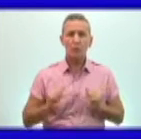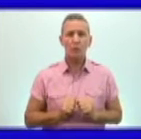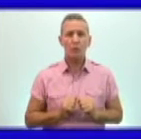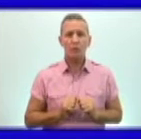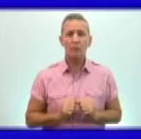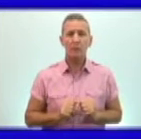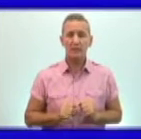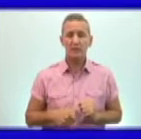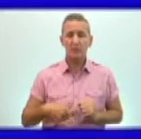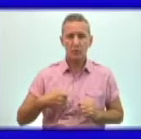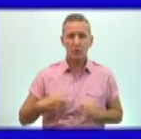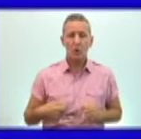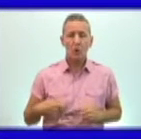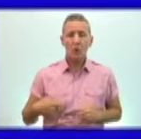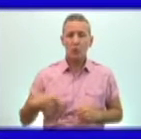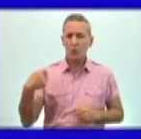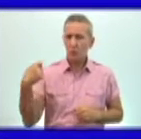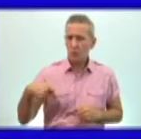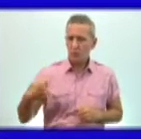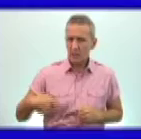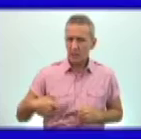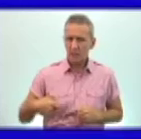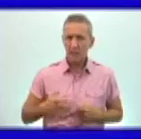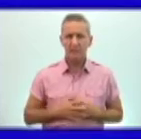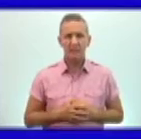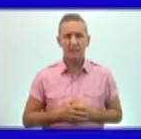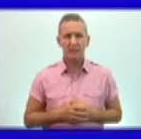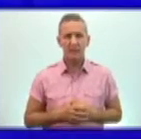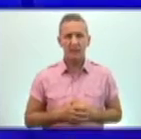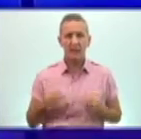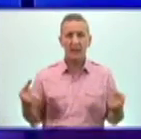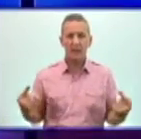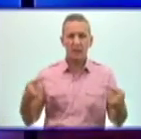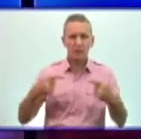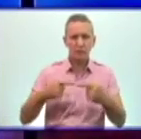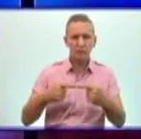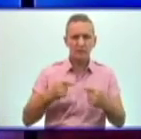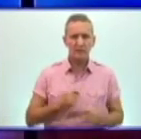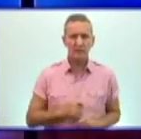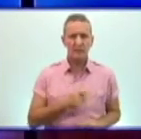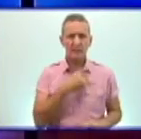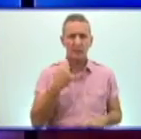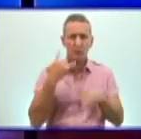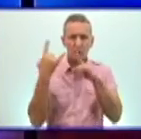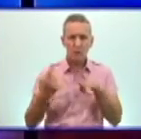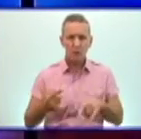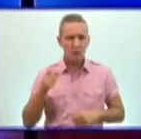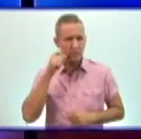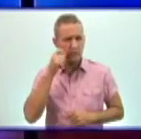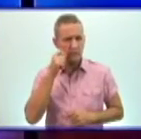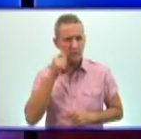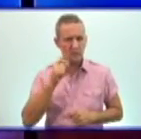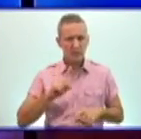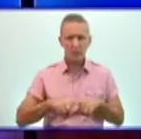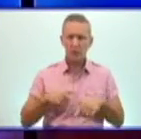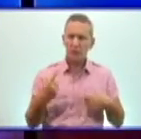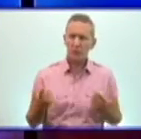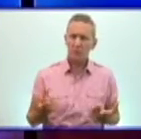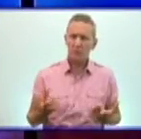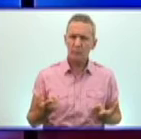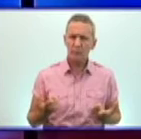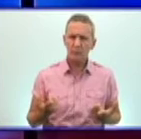la caída en combate de Antonio Maceo. ¿Qué tiene que ver eso? ¿Por qué ocurrió ese